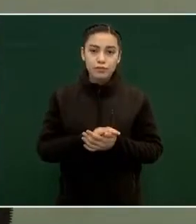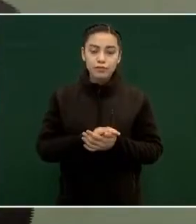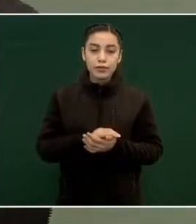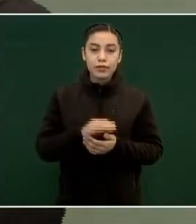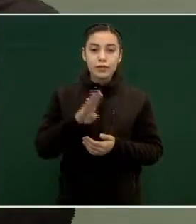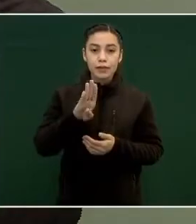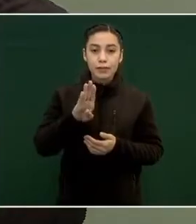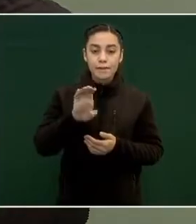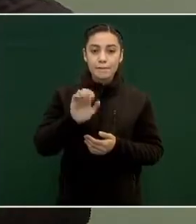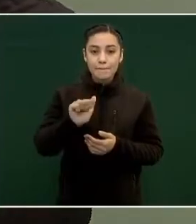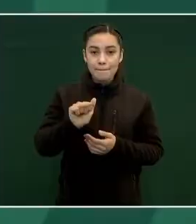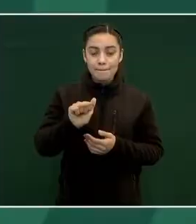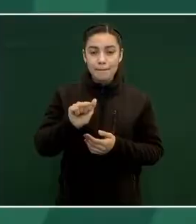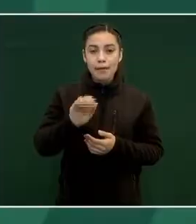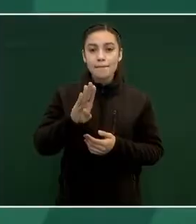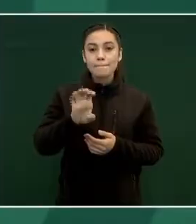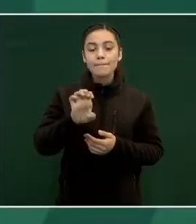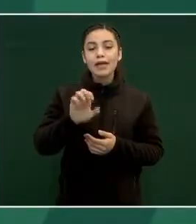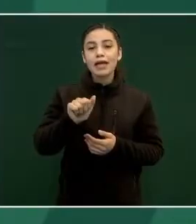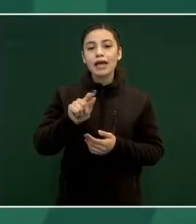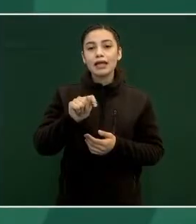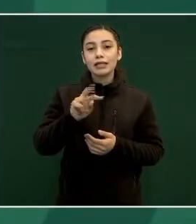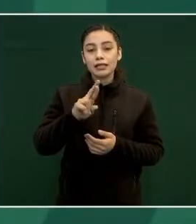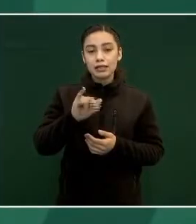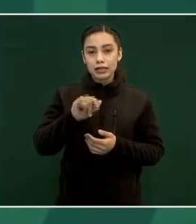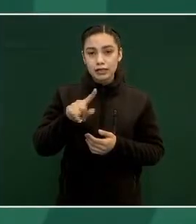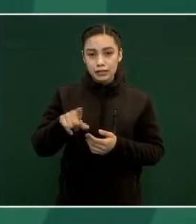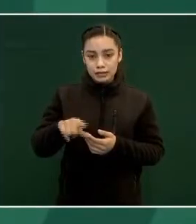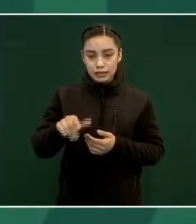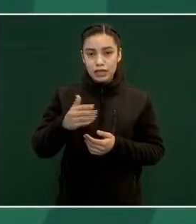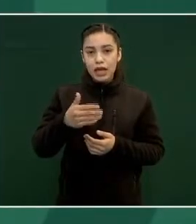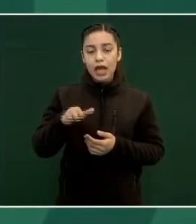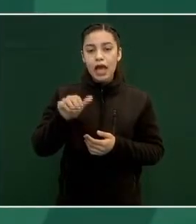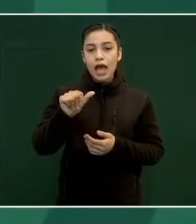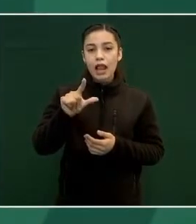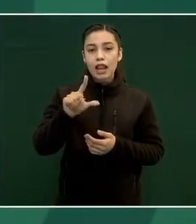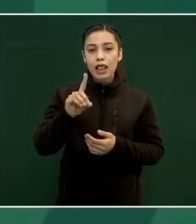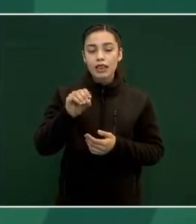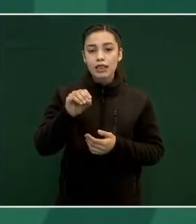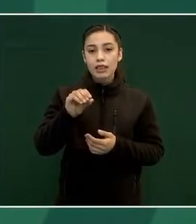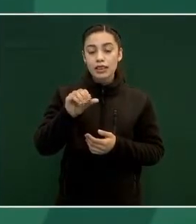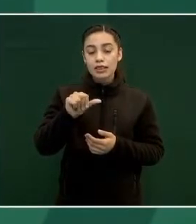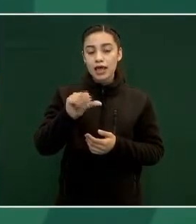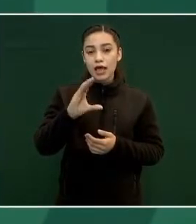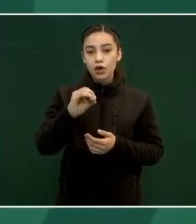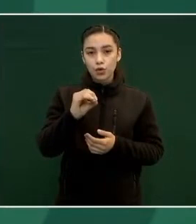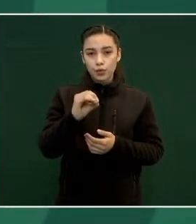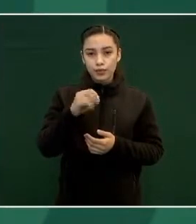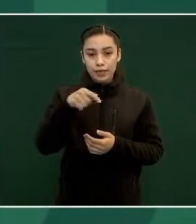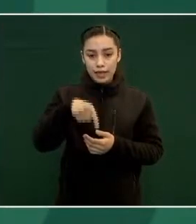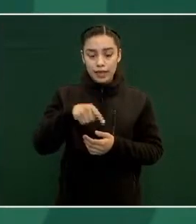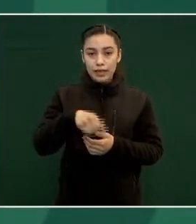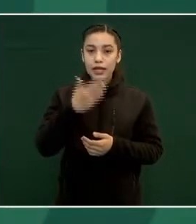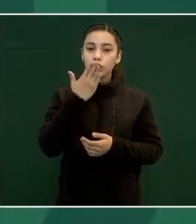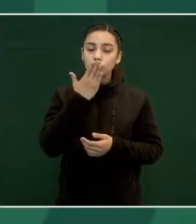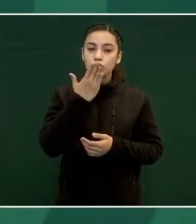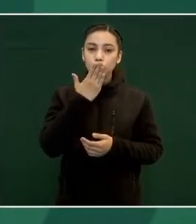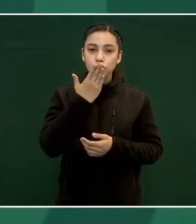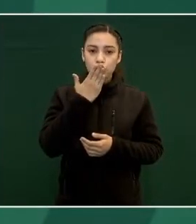Beatriz Aldaco, de aquí, de Sonora. O sea, del Instituto de Cultura,